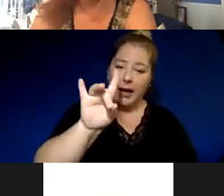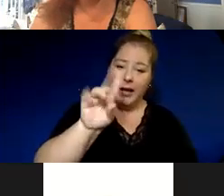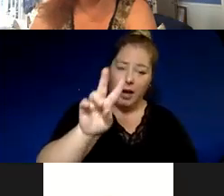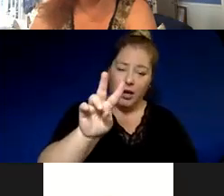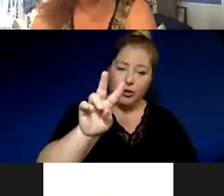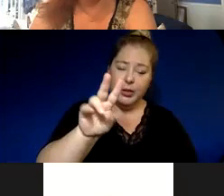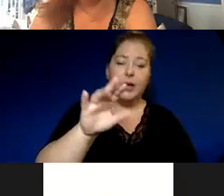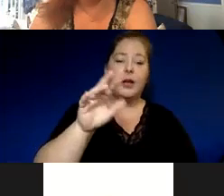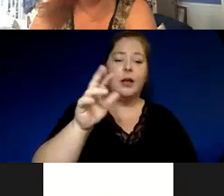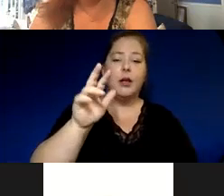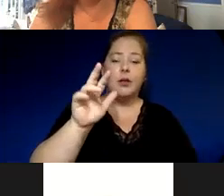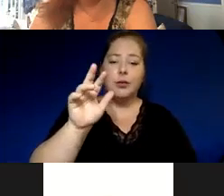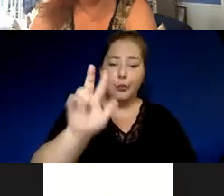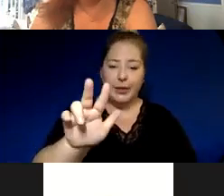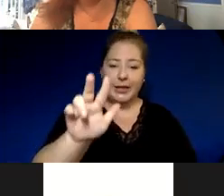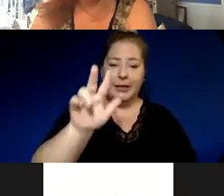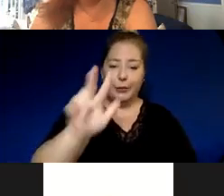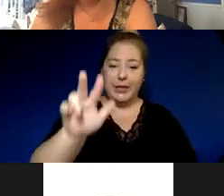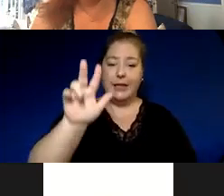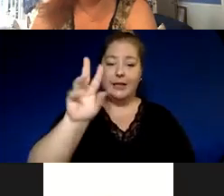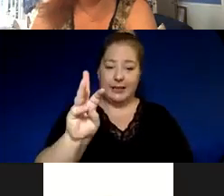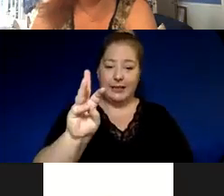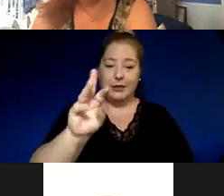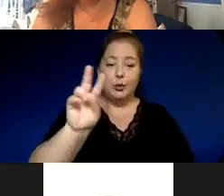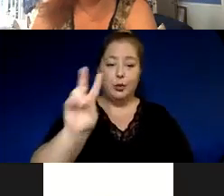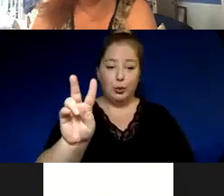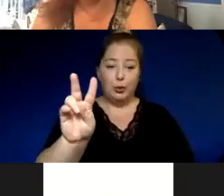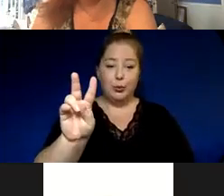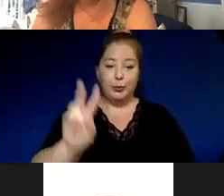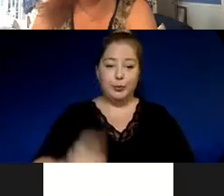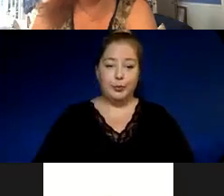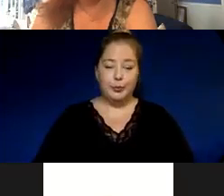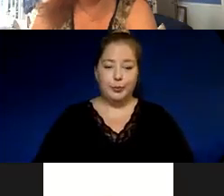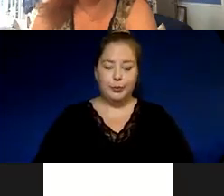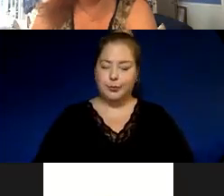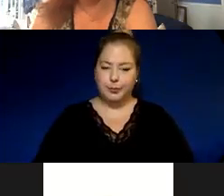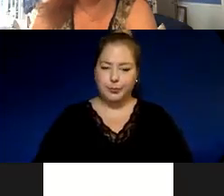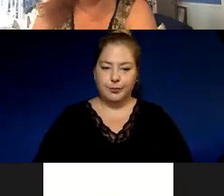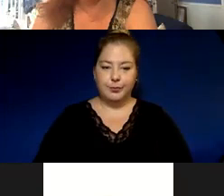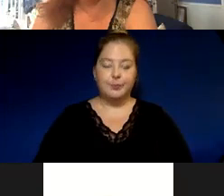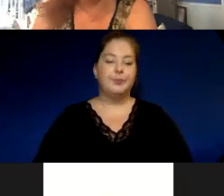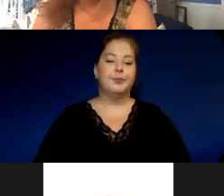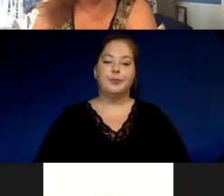800-621-3362. En la declaración también se